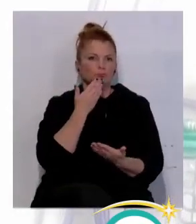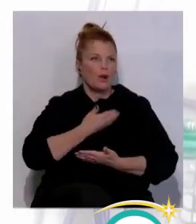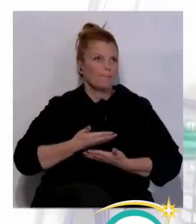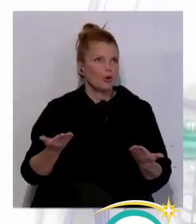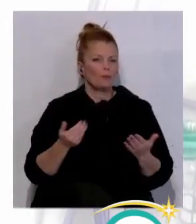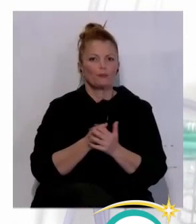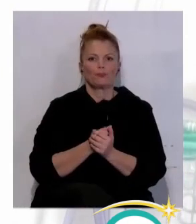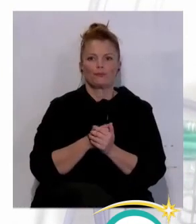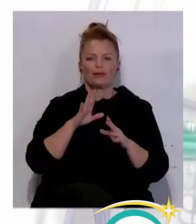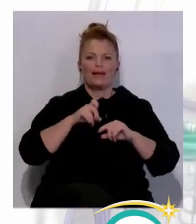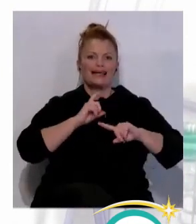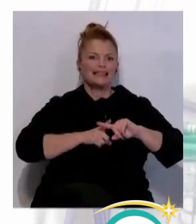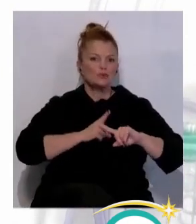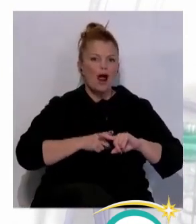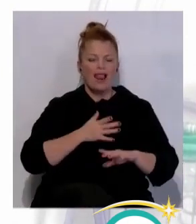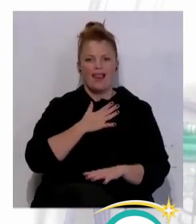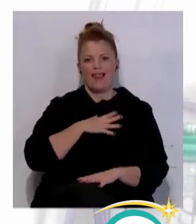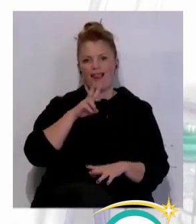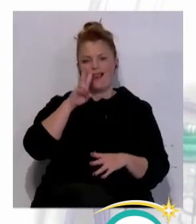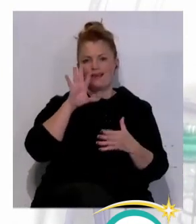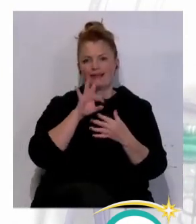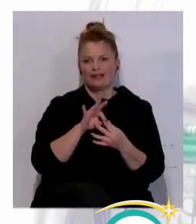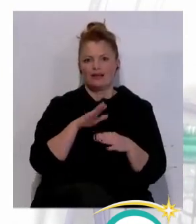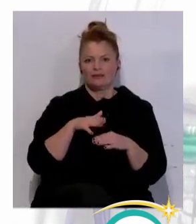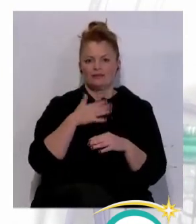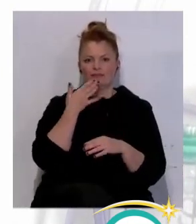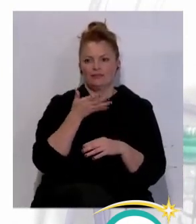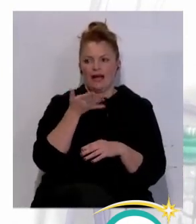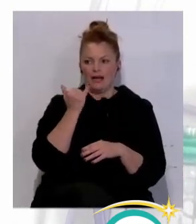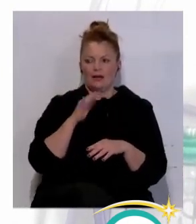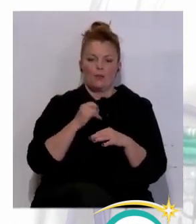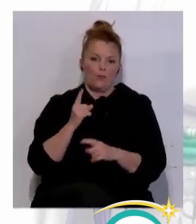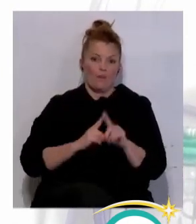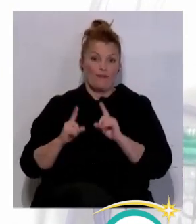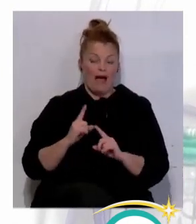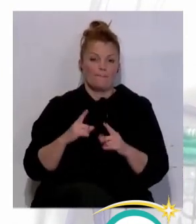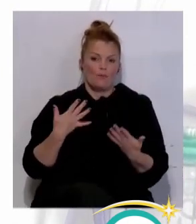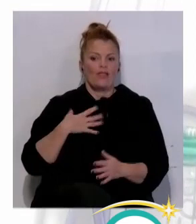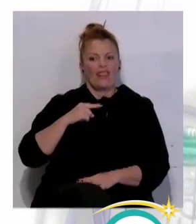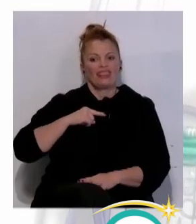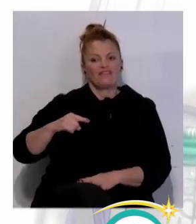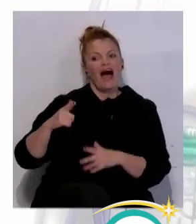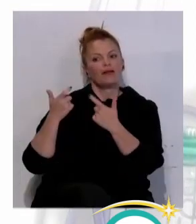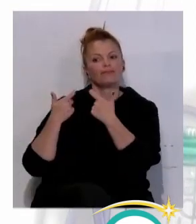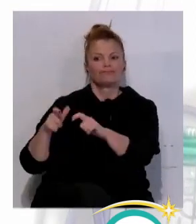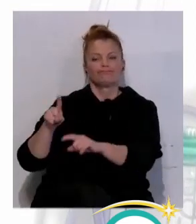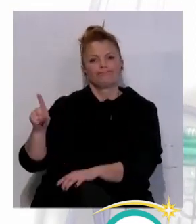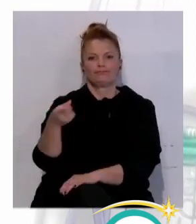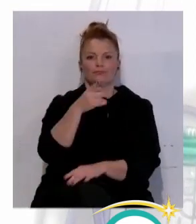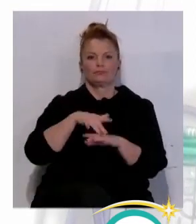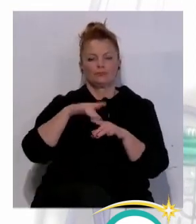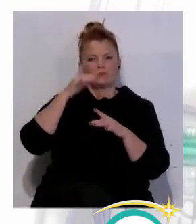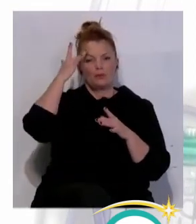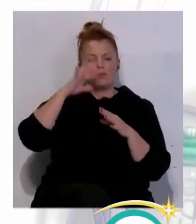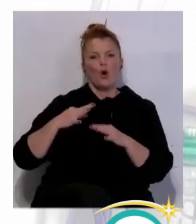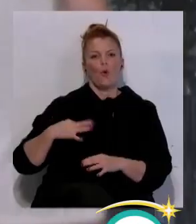a nivel sexual, en el sentido de que haya algún problema. Entonces podemos derivarlo a la unidad de urología.